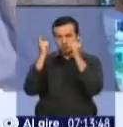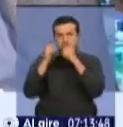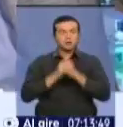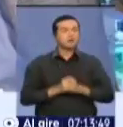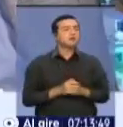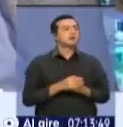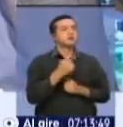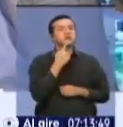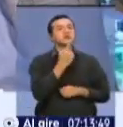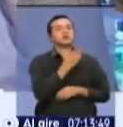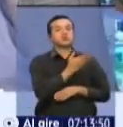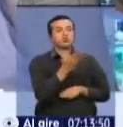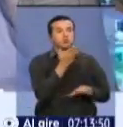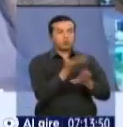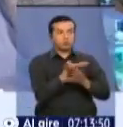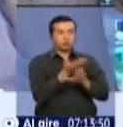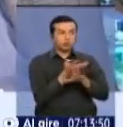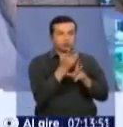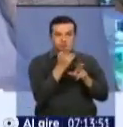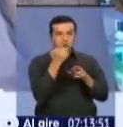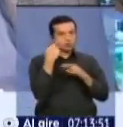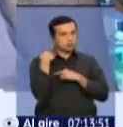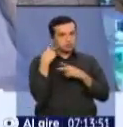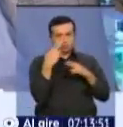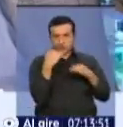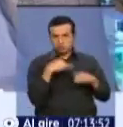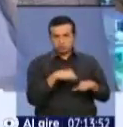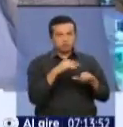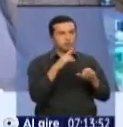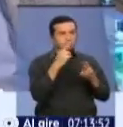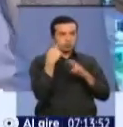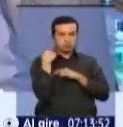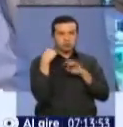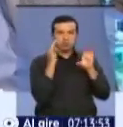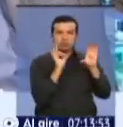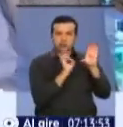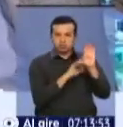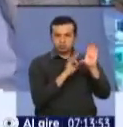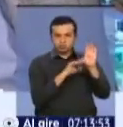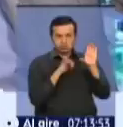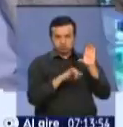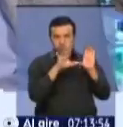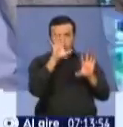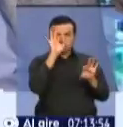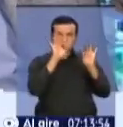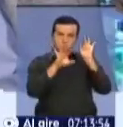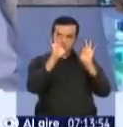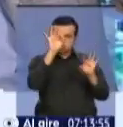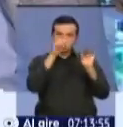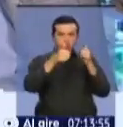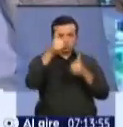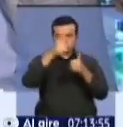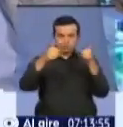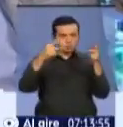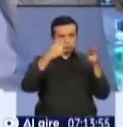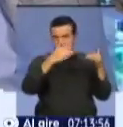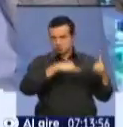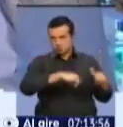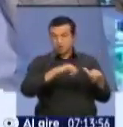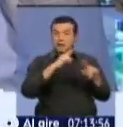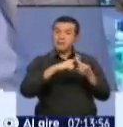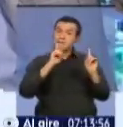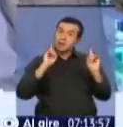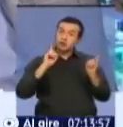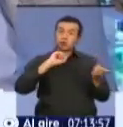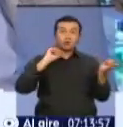tú estarías planteando entonces mantener la competencia del Consejo de Participación Ciudadana en términos designación de las autoridades de organismo de control. Lo que